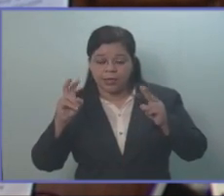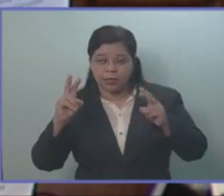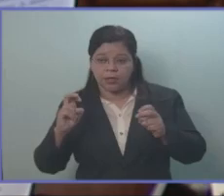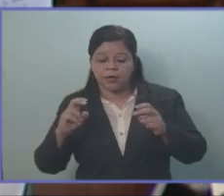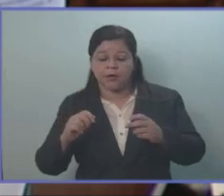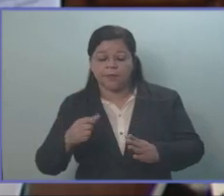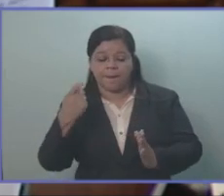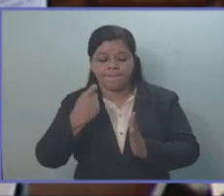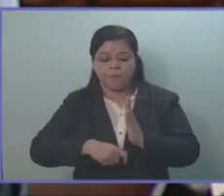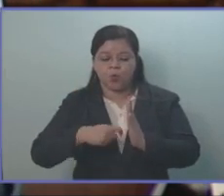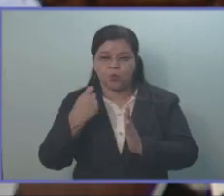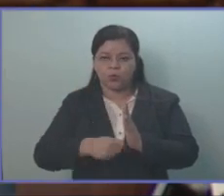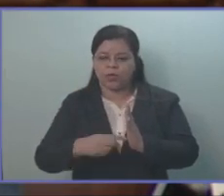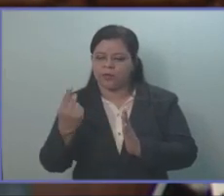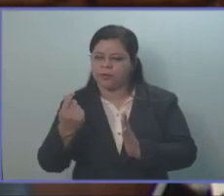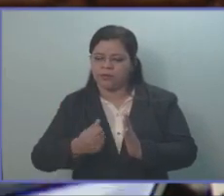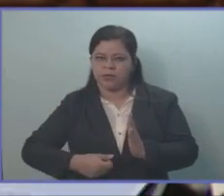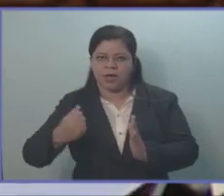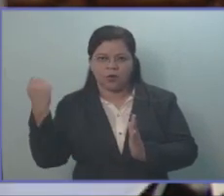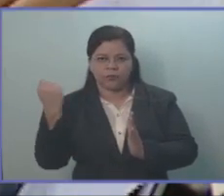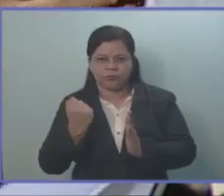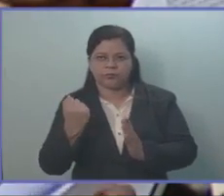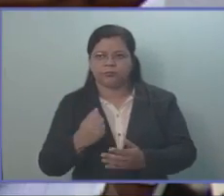y multa aplicable.